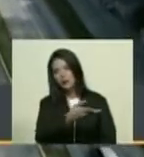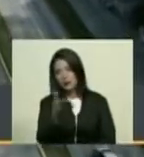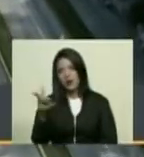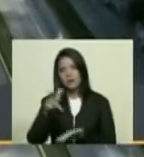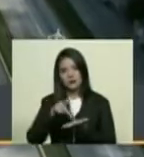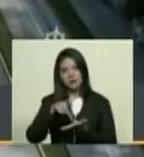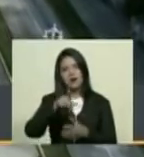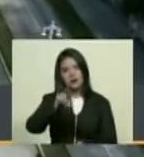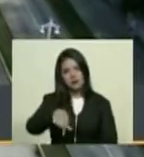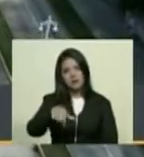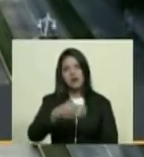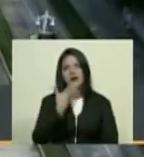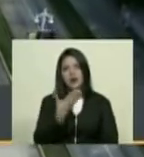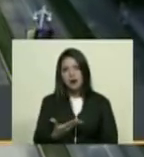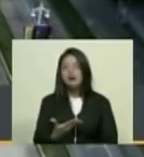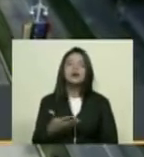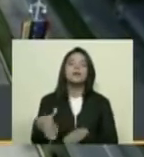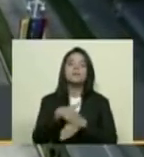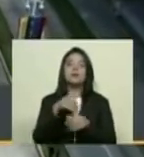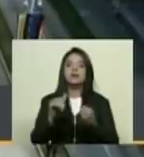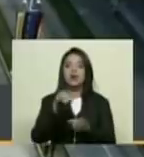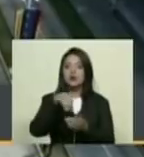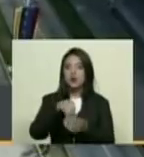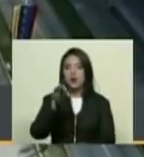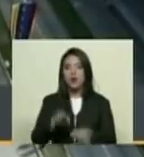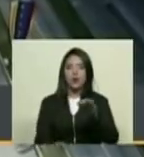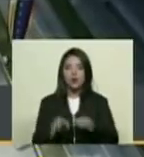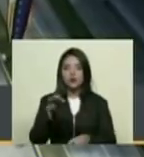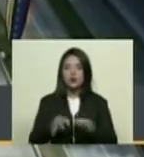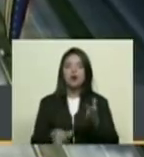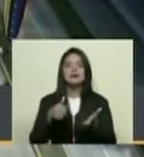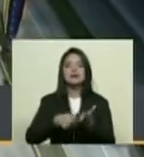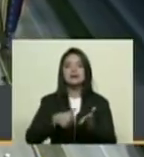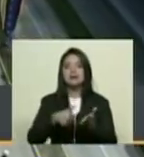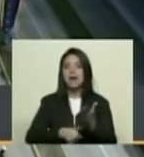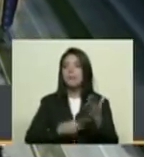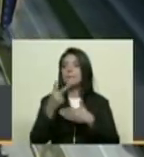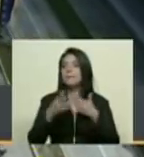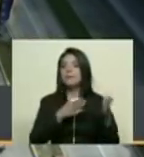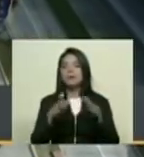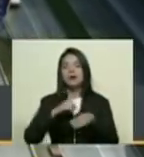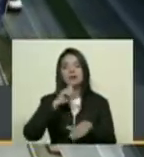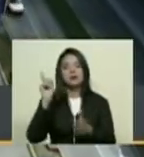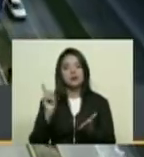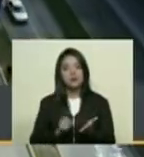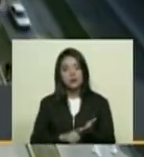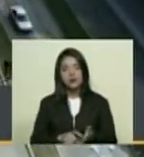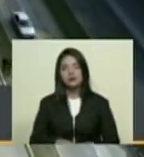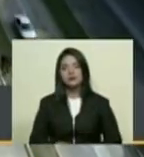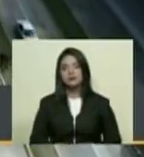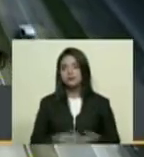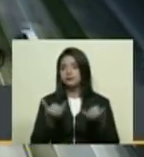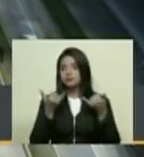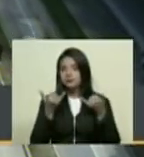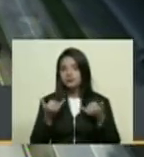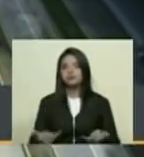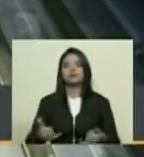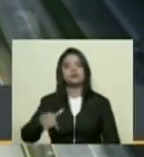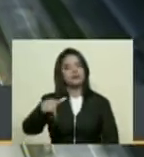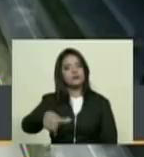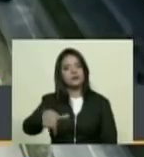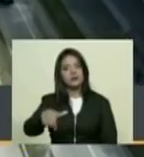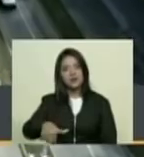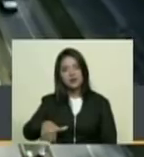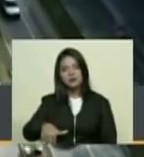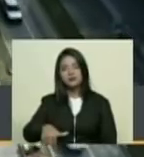aquí, al Ministerio Interior y Justicia a través del SAIME, operativos integrales. Ya hoy